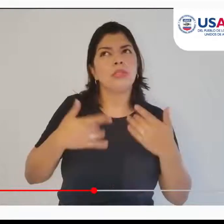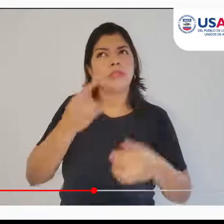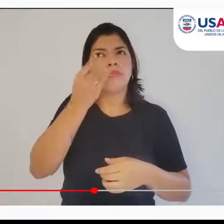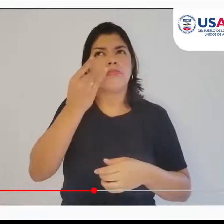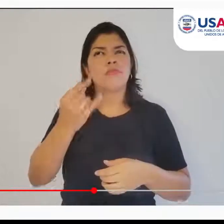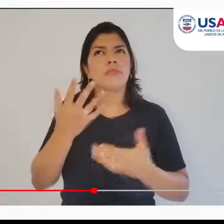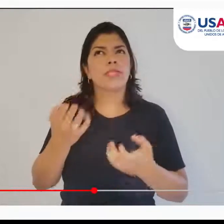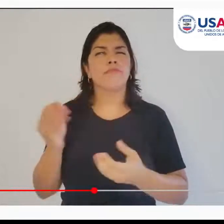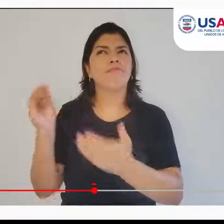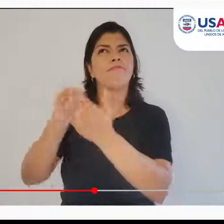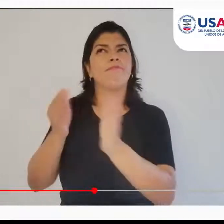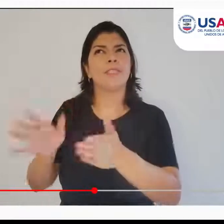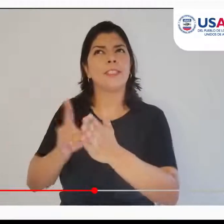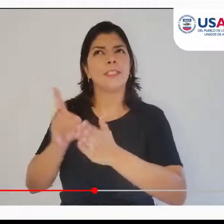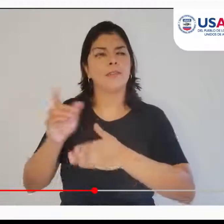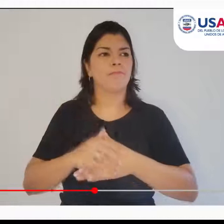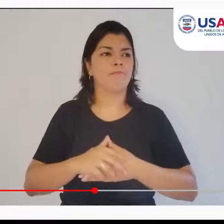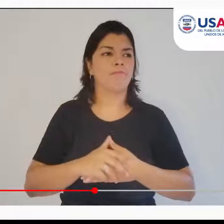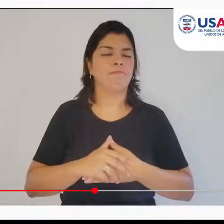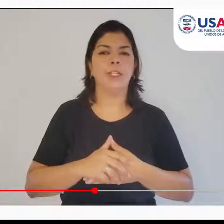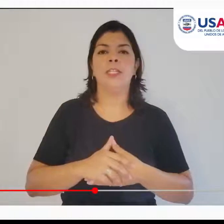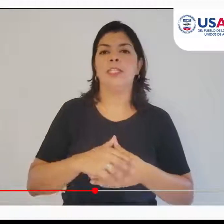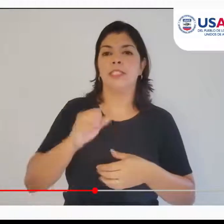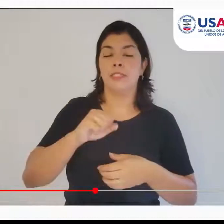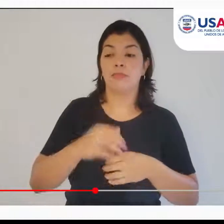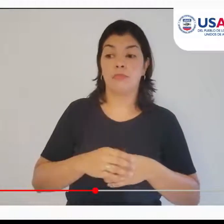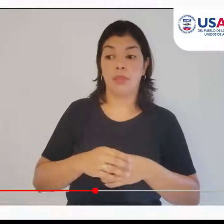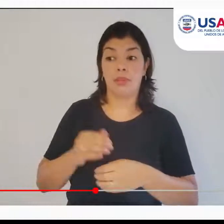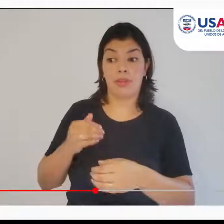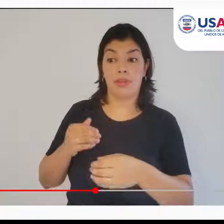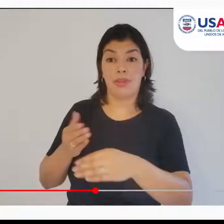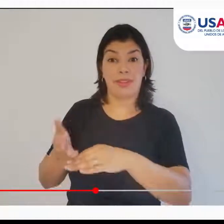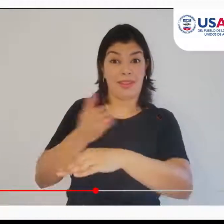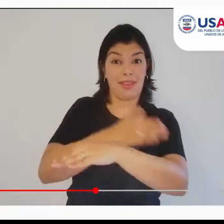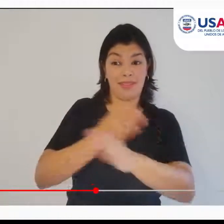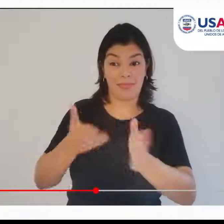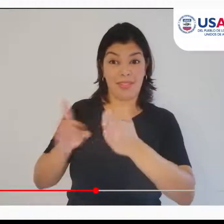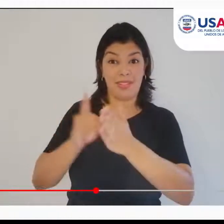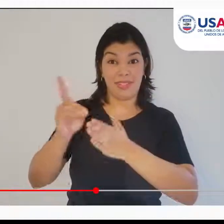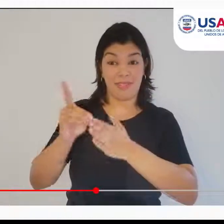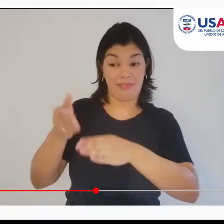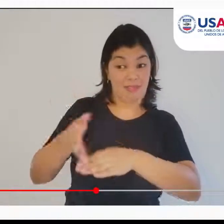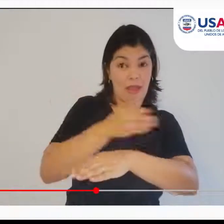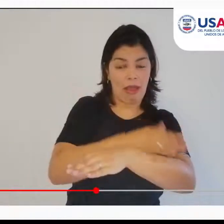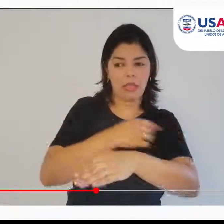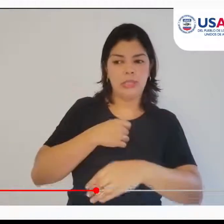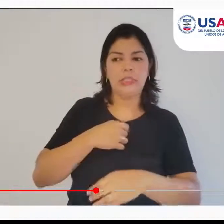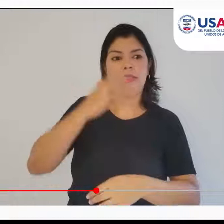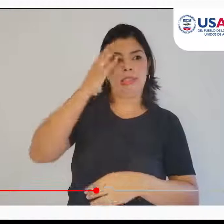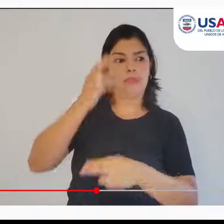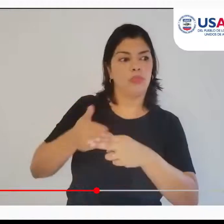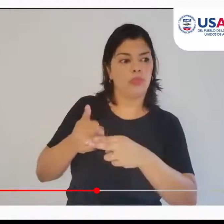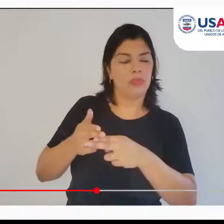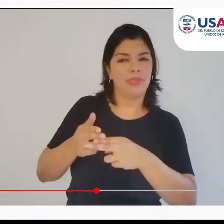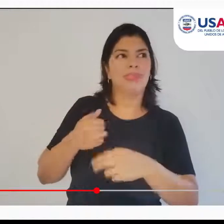Bueno, sabíamos que se aproximaba el plan de desarrollo, la estructuración de ese plan, y conocíamos las deficiencias que